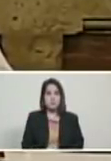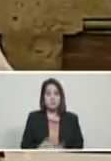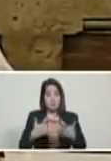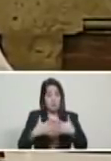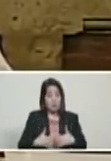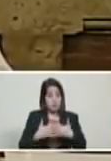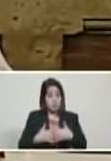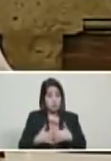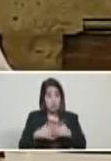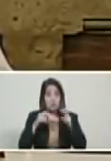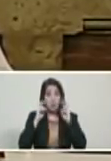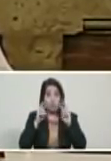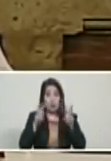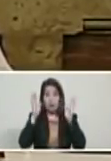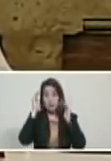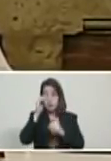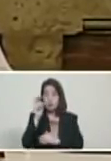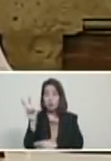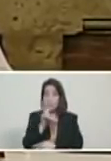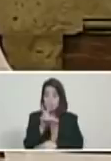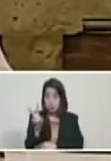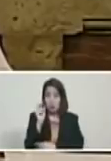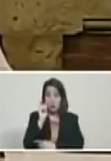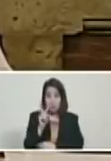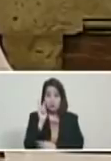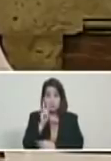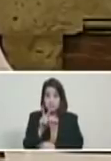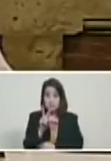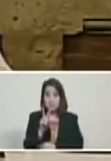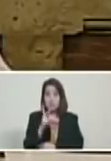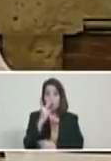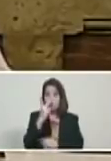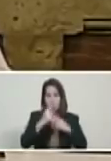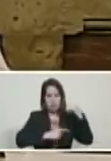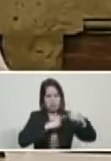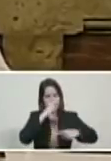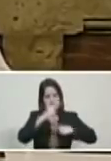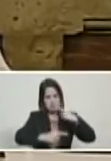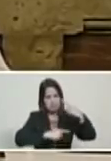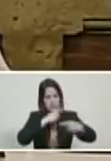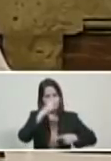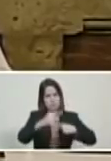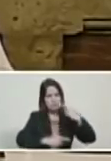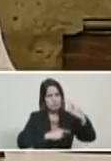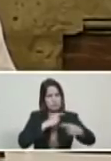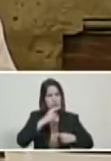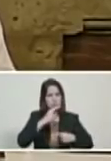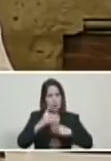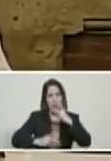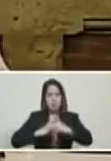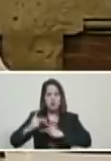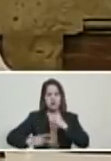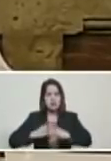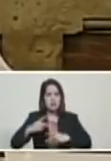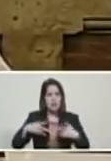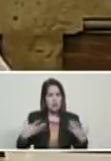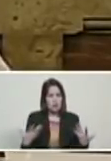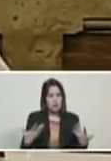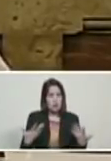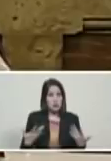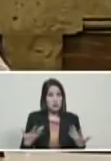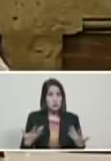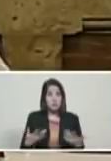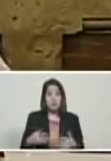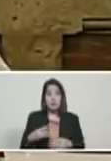a ver, atención Venezuela, tiene dos molinos, dos líneas de procesamiento, ¿no? Y